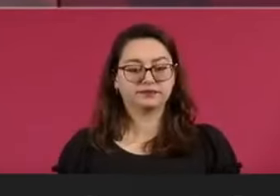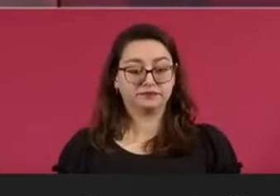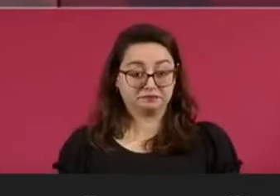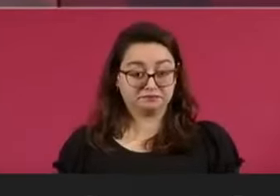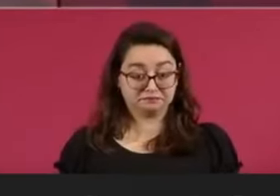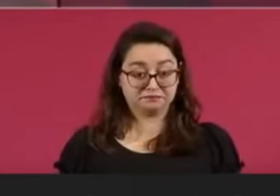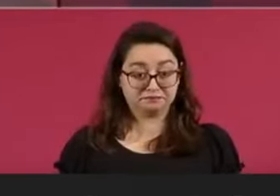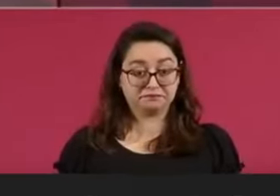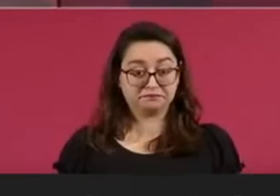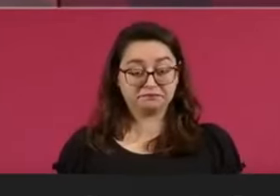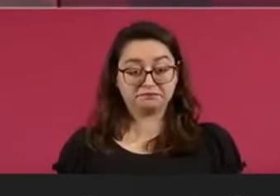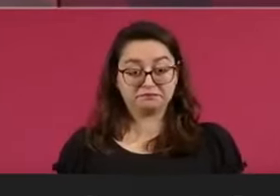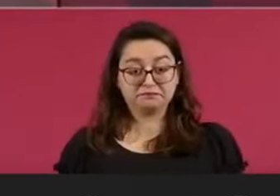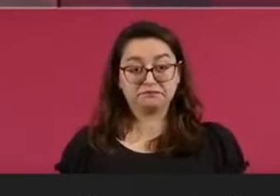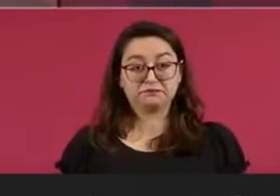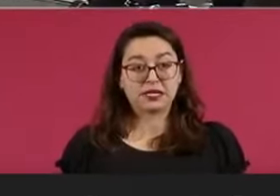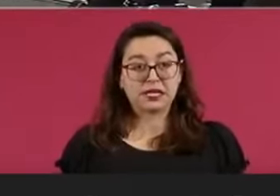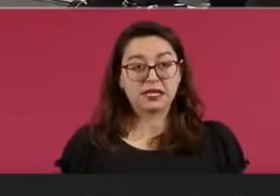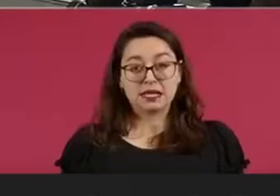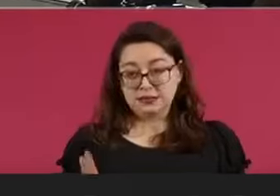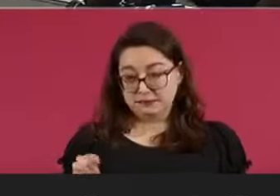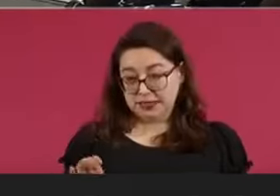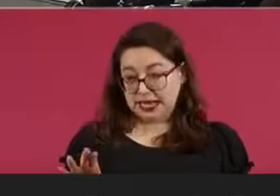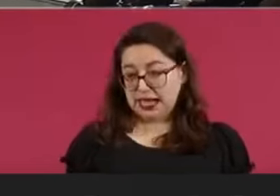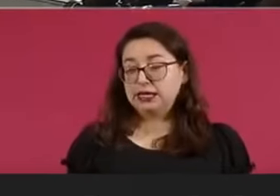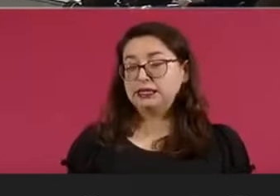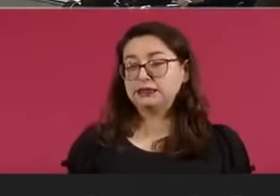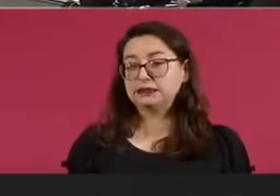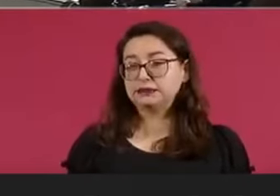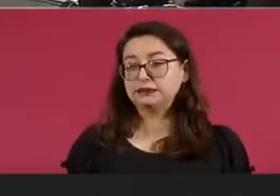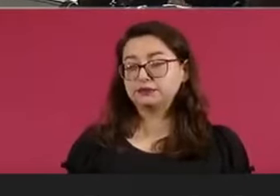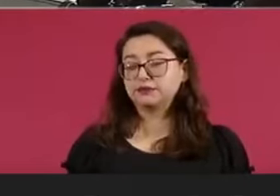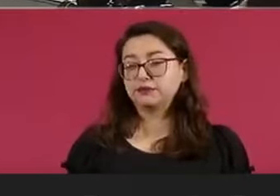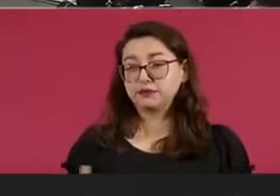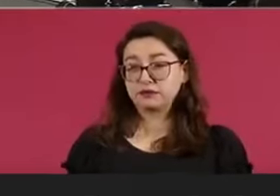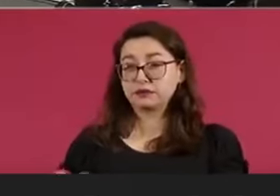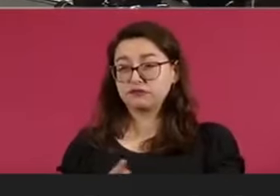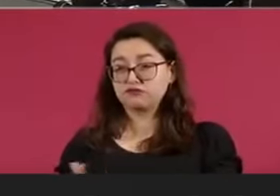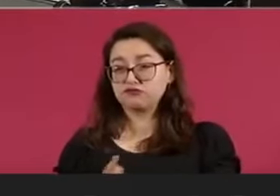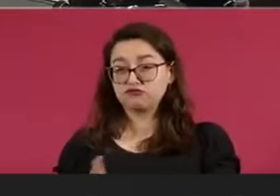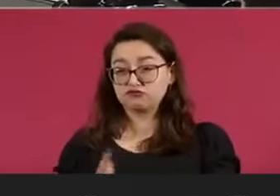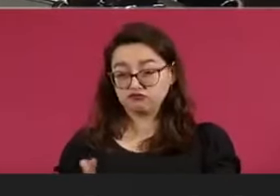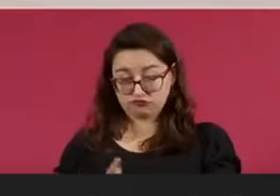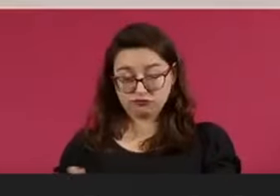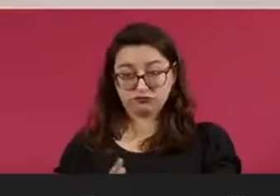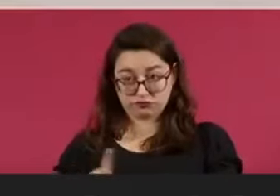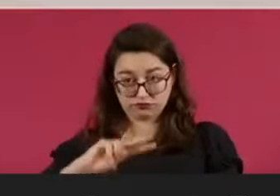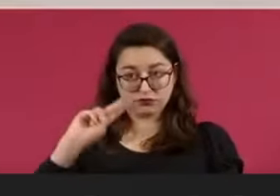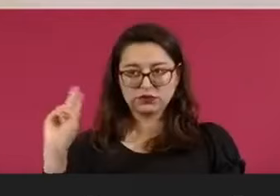O sea, hay becados nada más en el nivel de